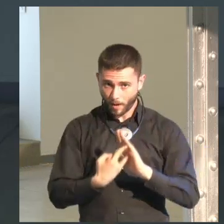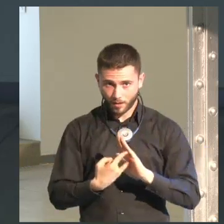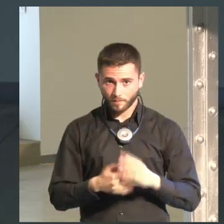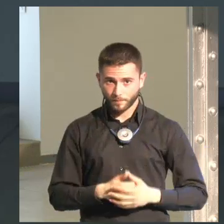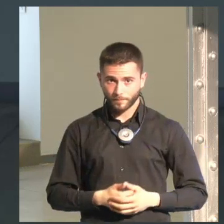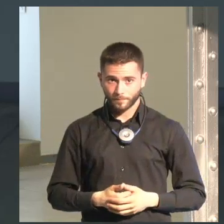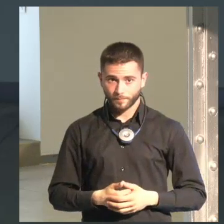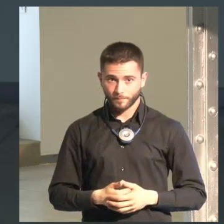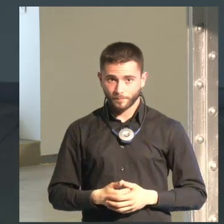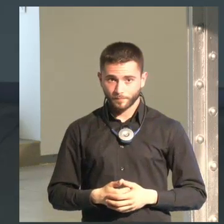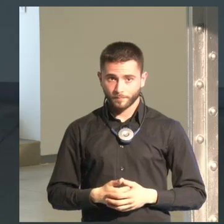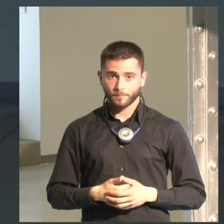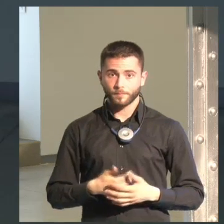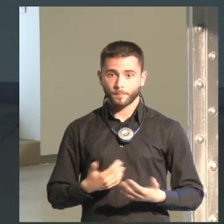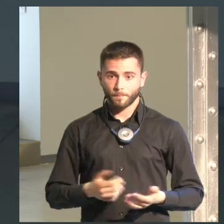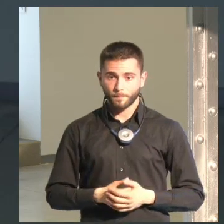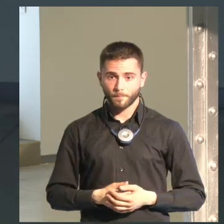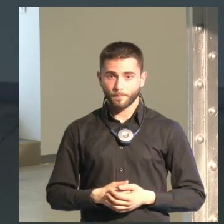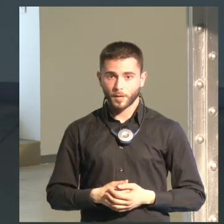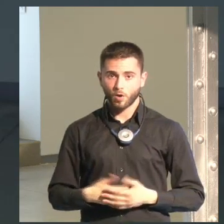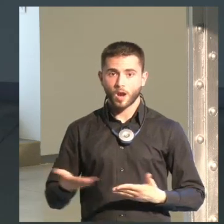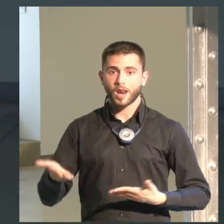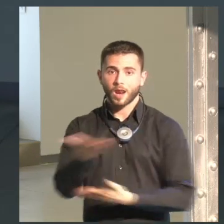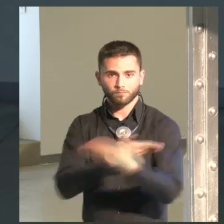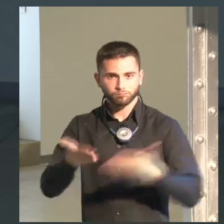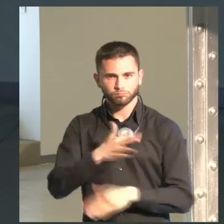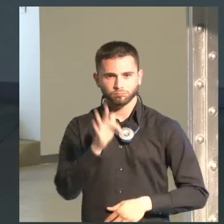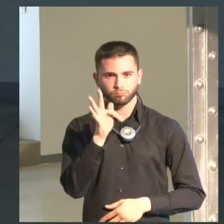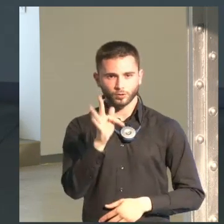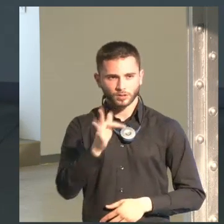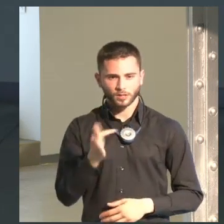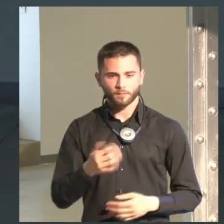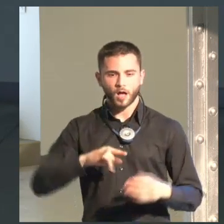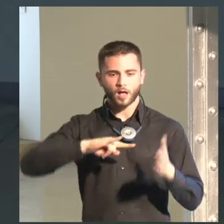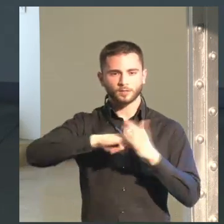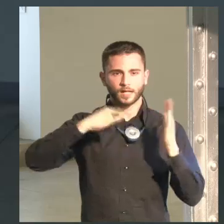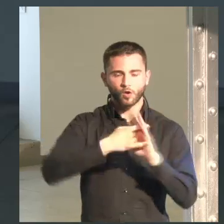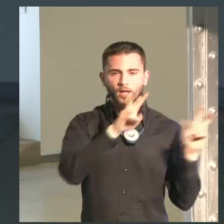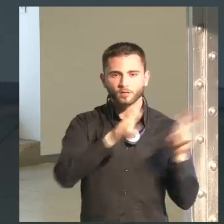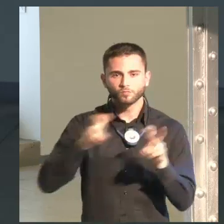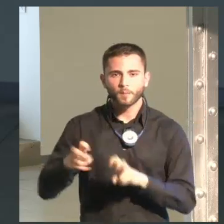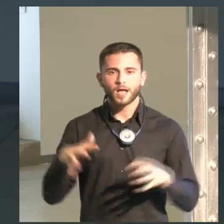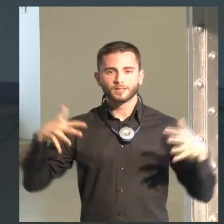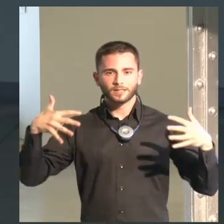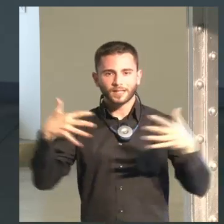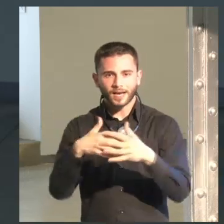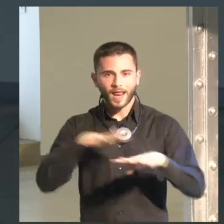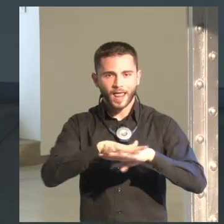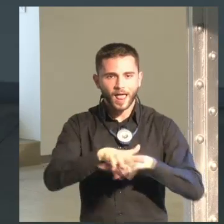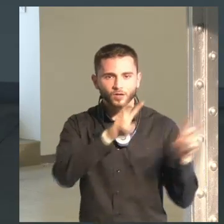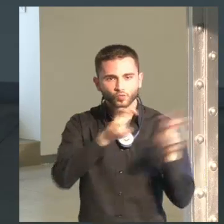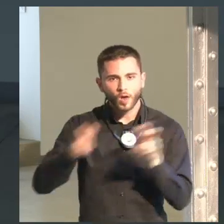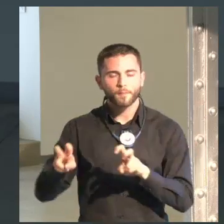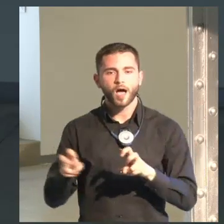la visión de conjunto es increíblemente positiva. Es decir, las nuevas tecnologías en general, Internet, las nuevas redes abren